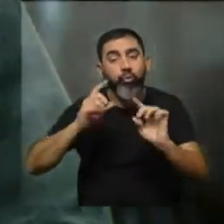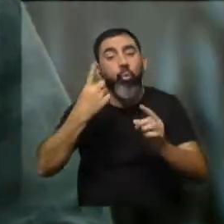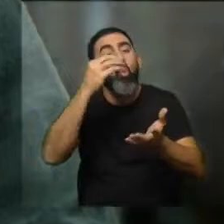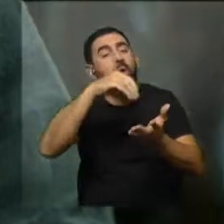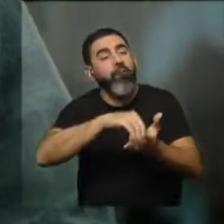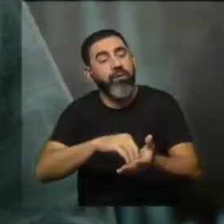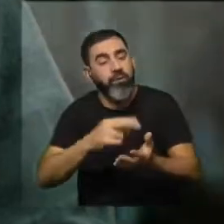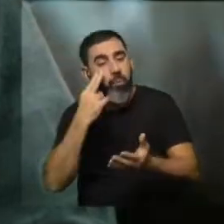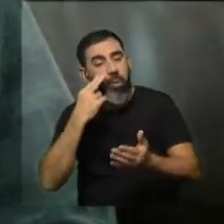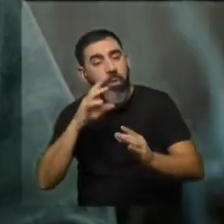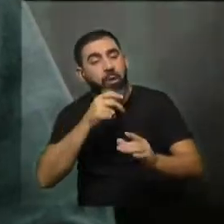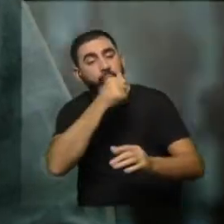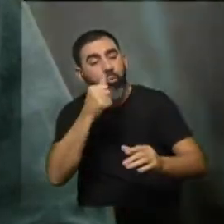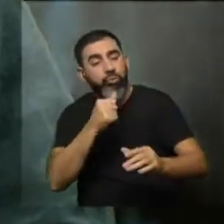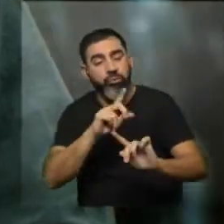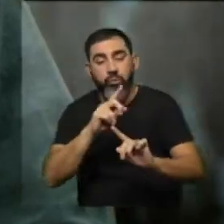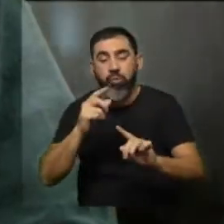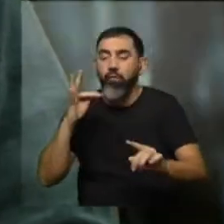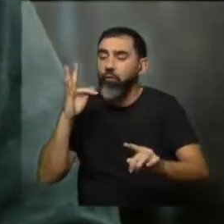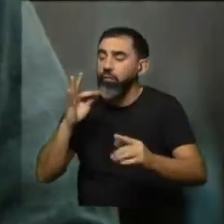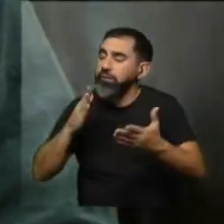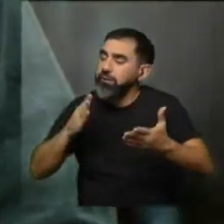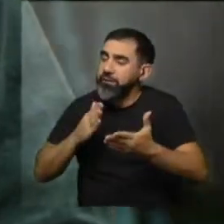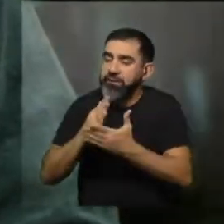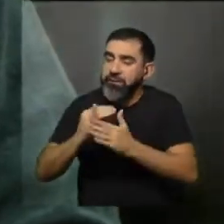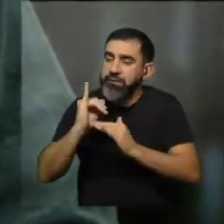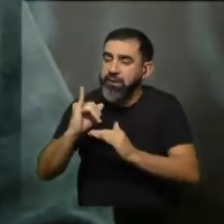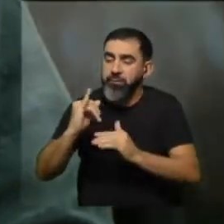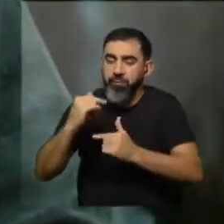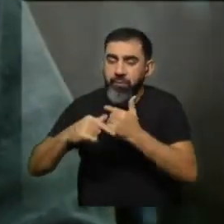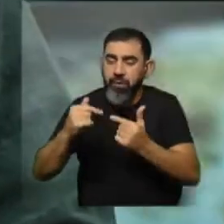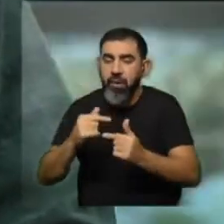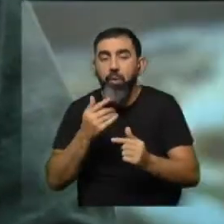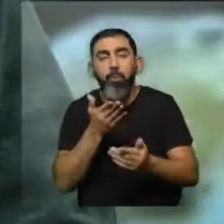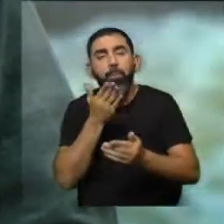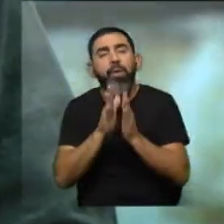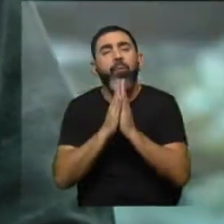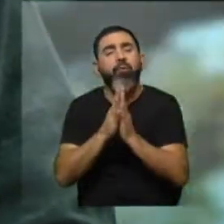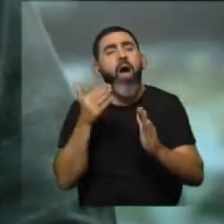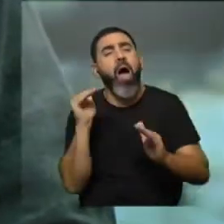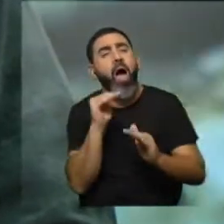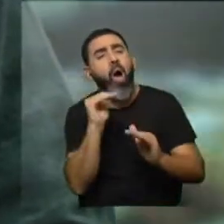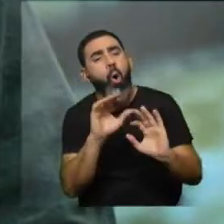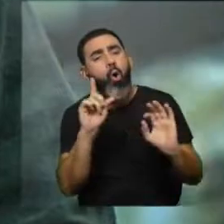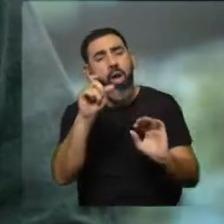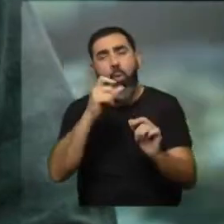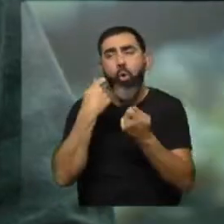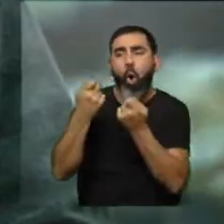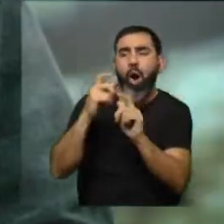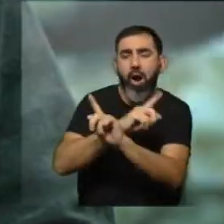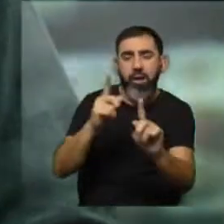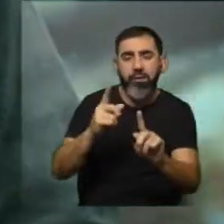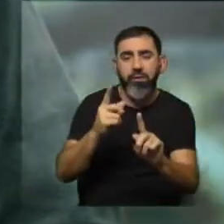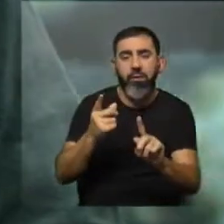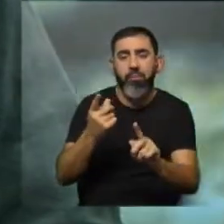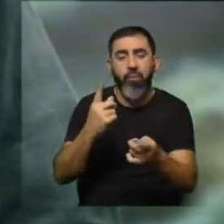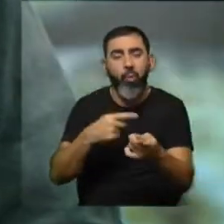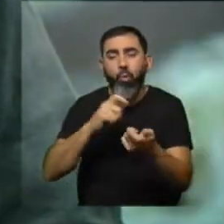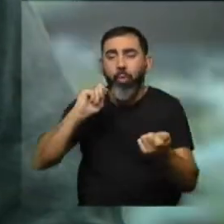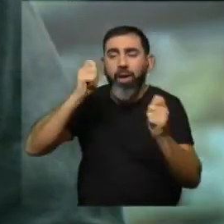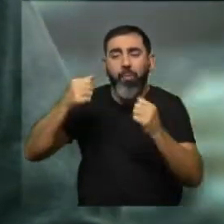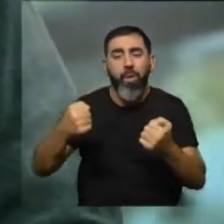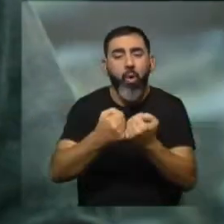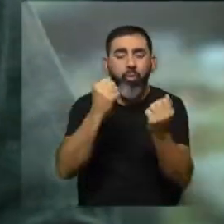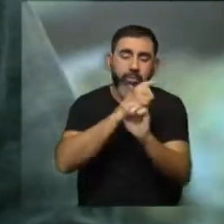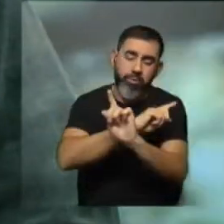hay una crisis, porque cuando hay una crisis le pedimos a la población que ahorre agua y los hábitos de la gente y las costumbres no se cambian de un día para el otro.